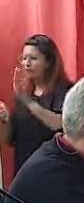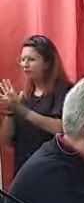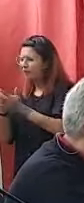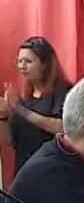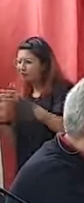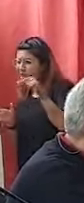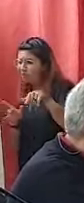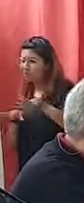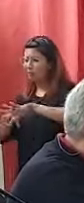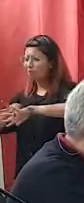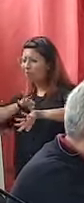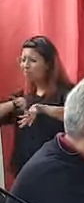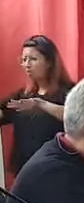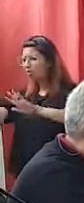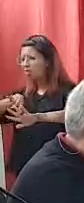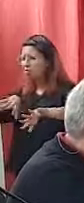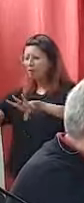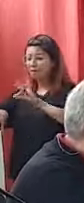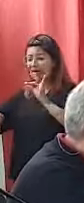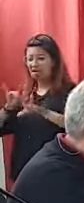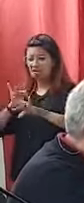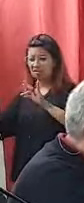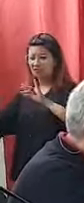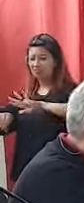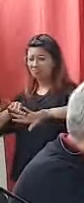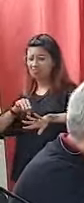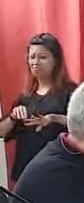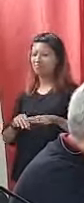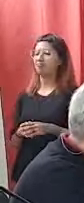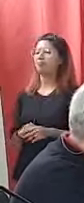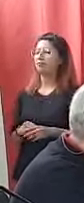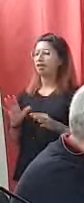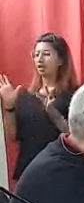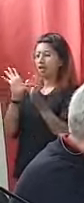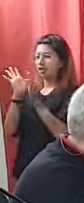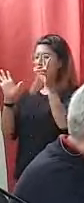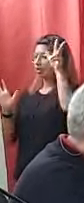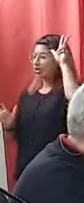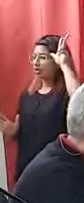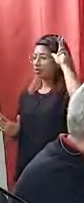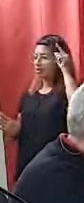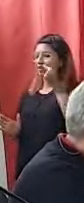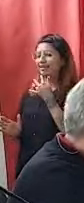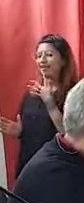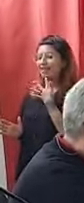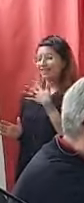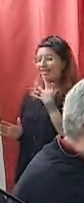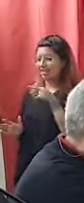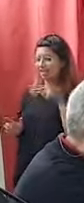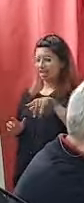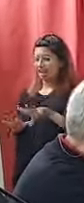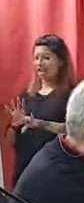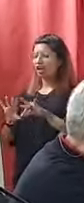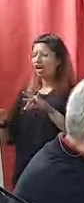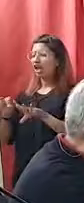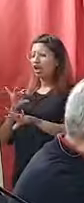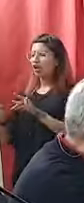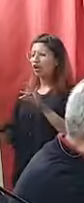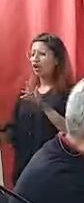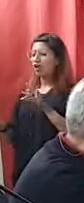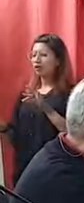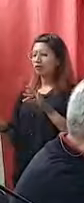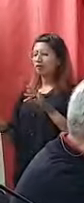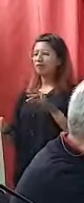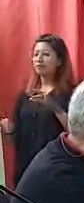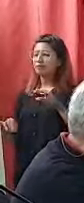proceso de clasificación y gestión de los mismos. Artículo 8. Se entiende por recolección diferenciada la actividad consistente